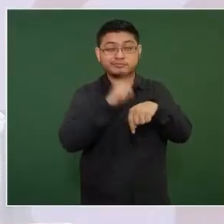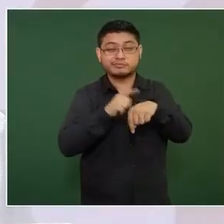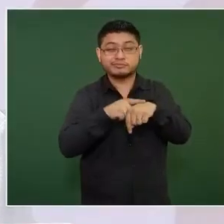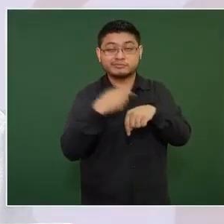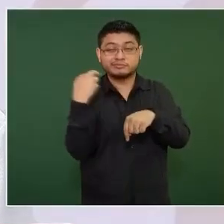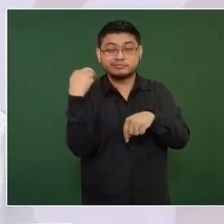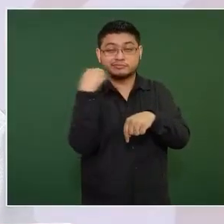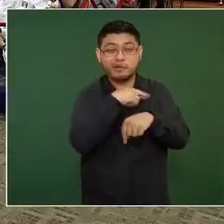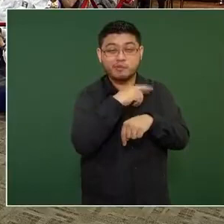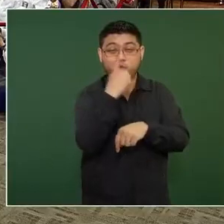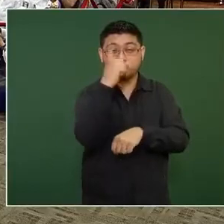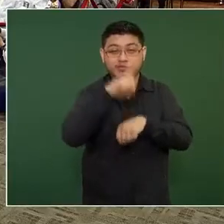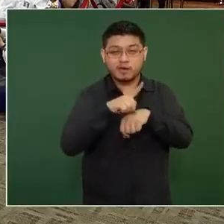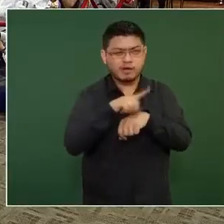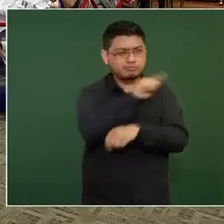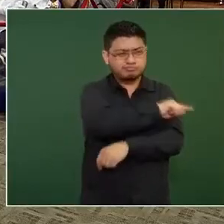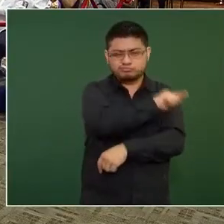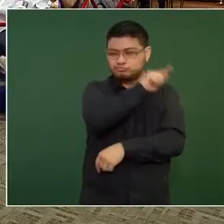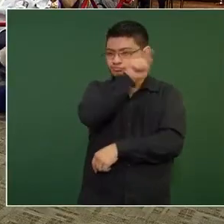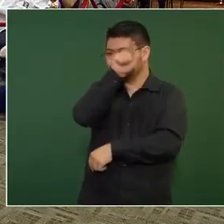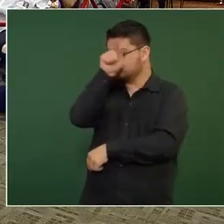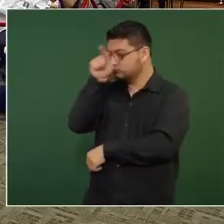medicamento.